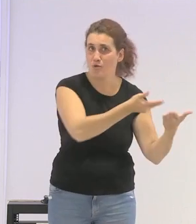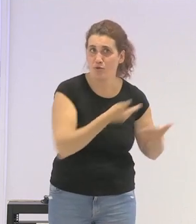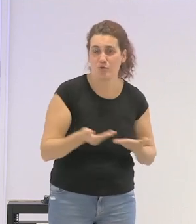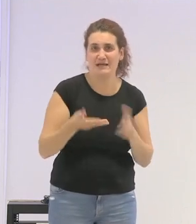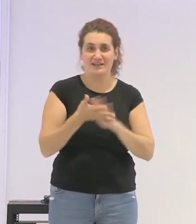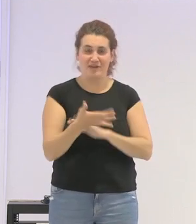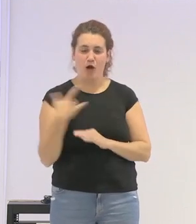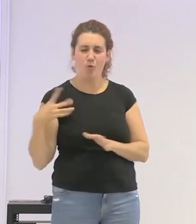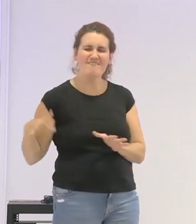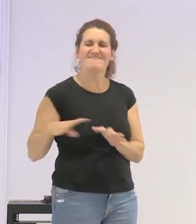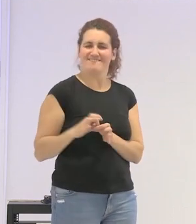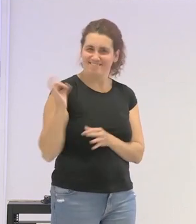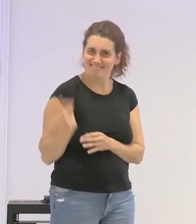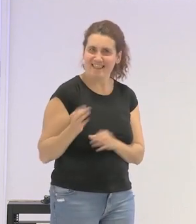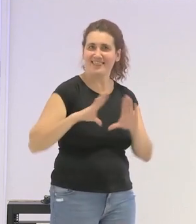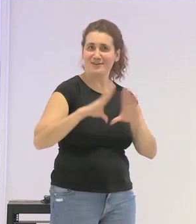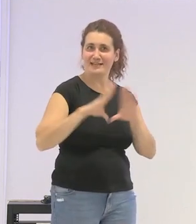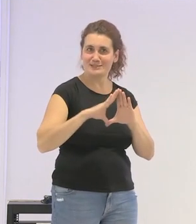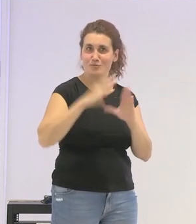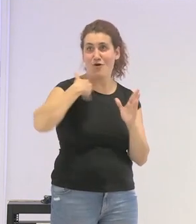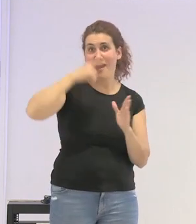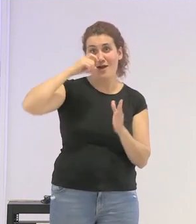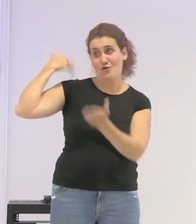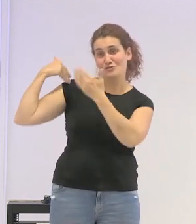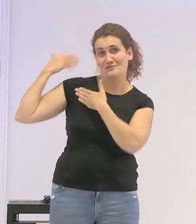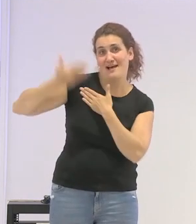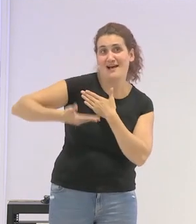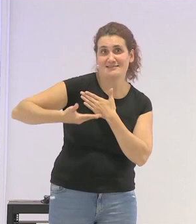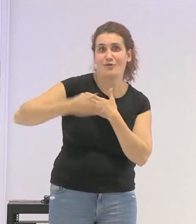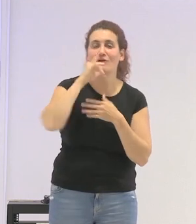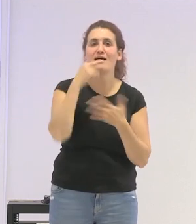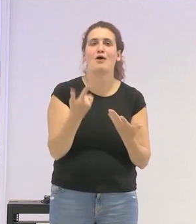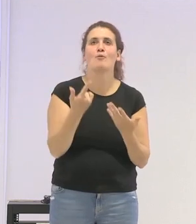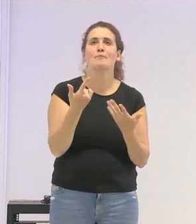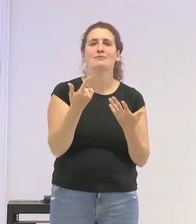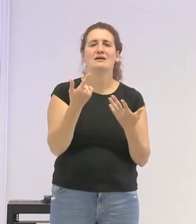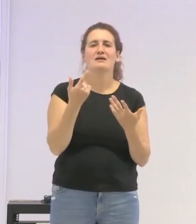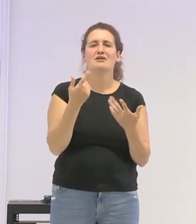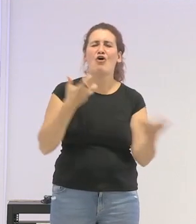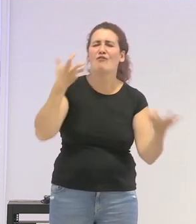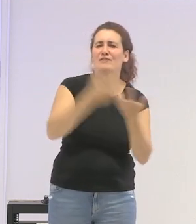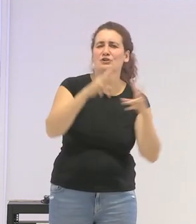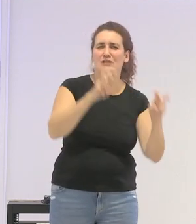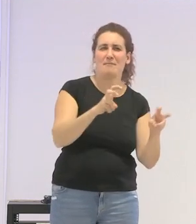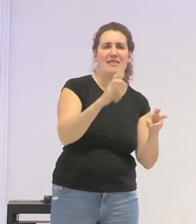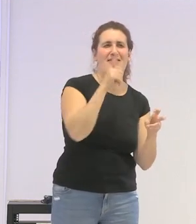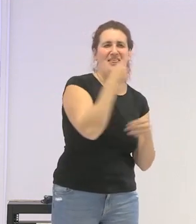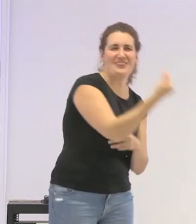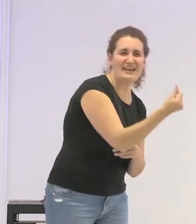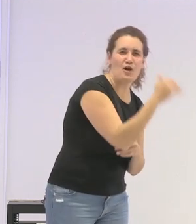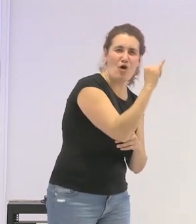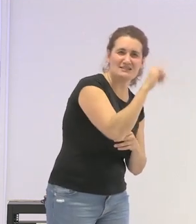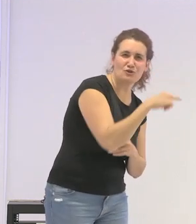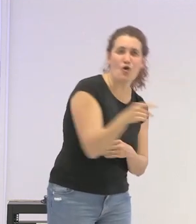con este feminismo que estos últimos años ha dicho que el conflicto fundamental es entre capital y vida, ¿no? O sea, con ese